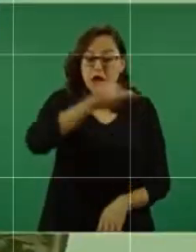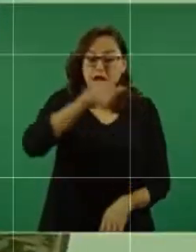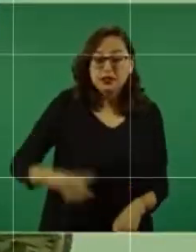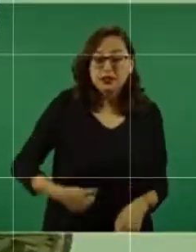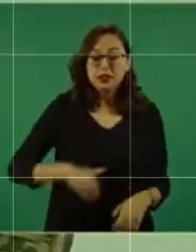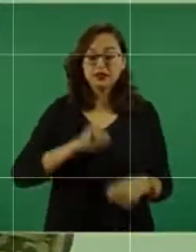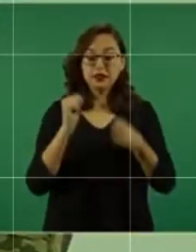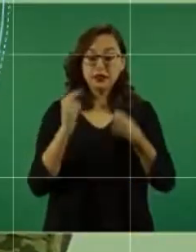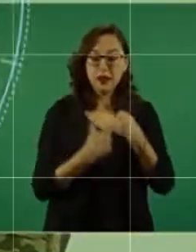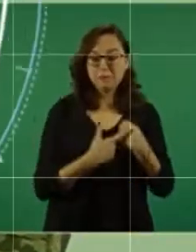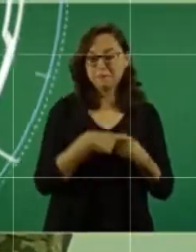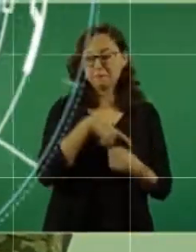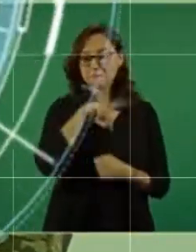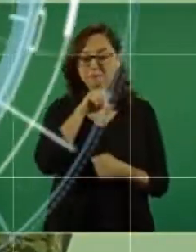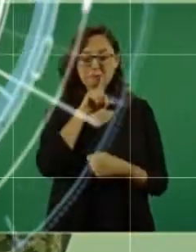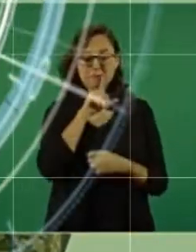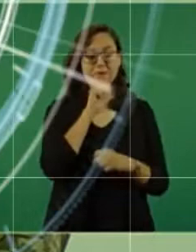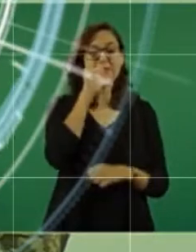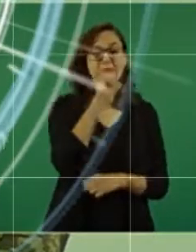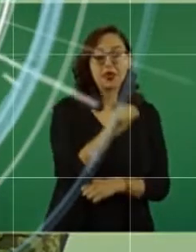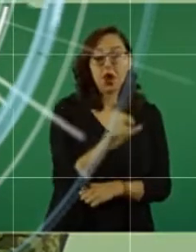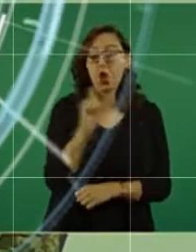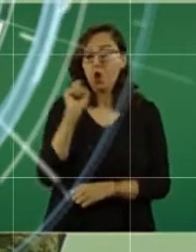hemos tenido que lamentar el